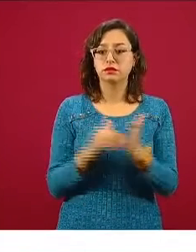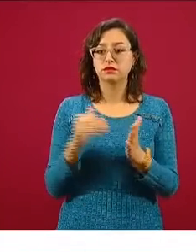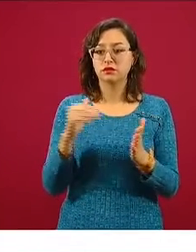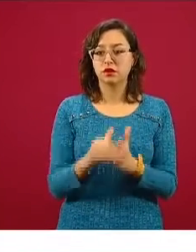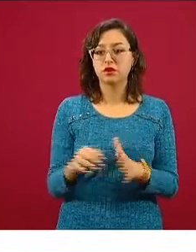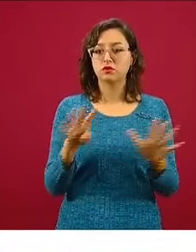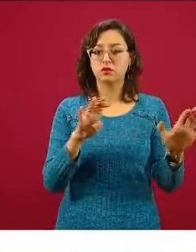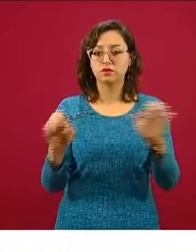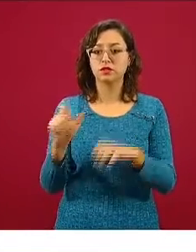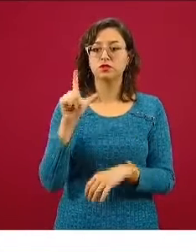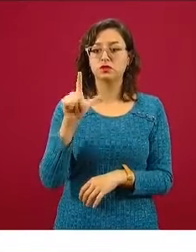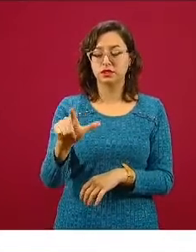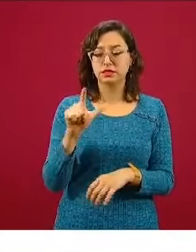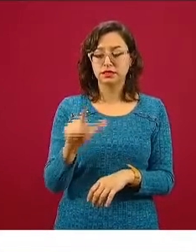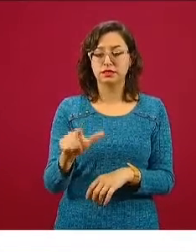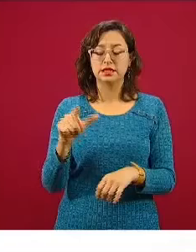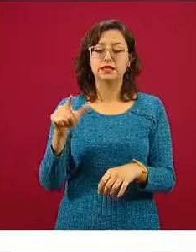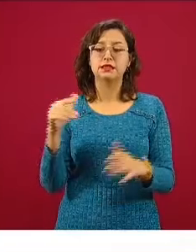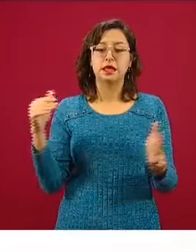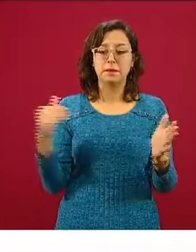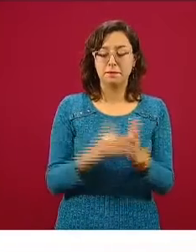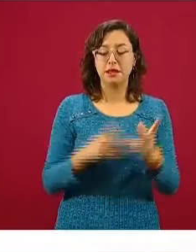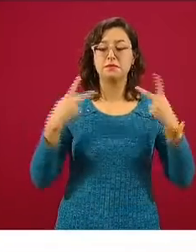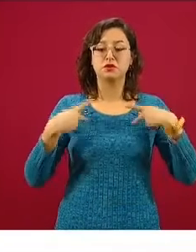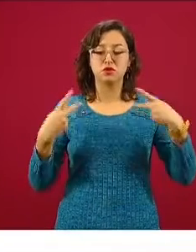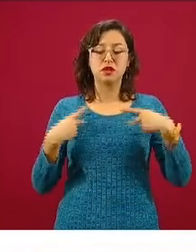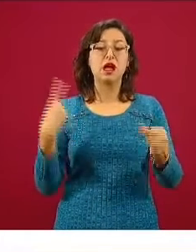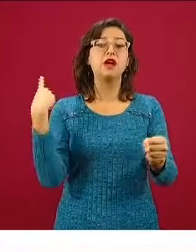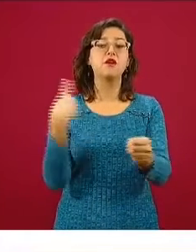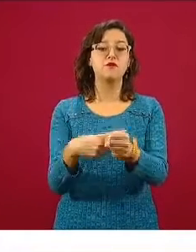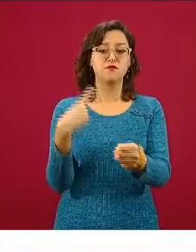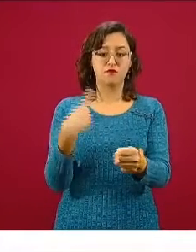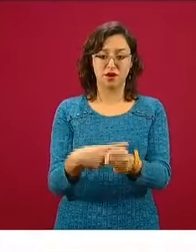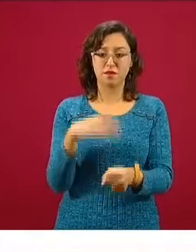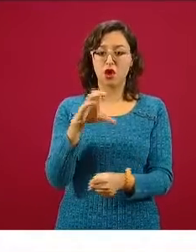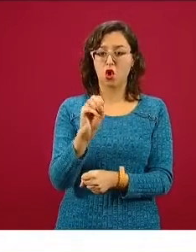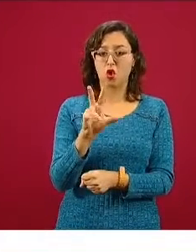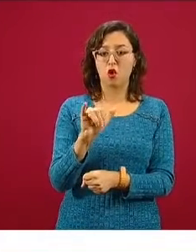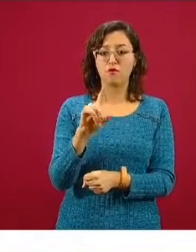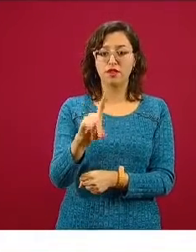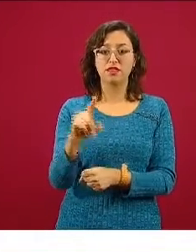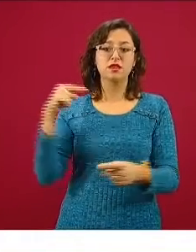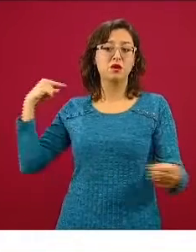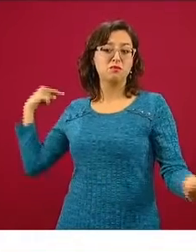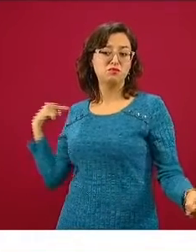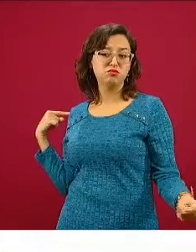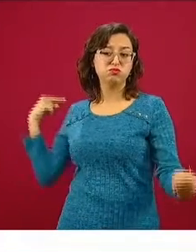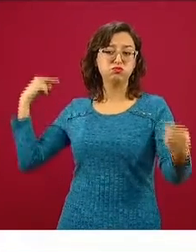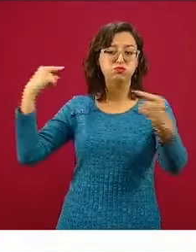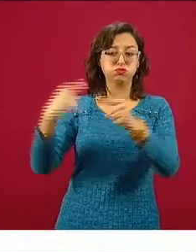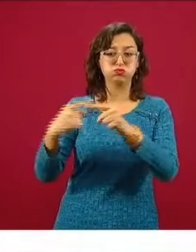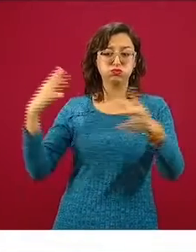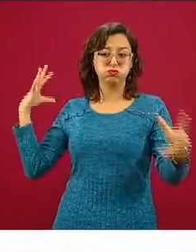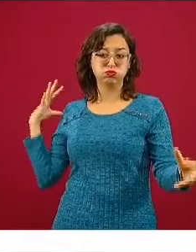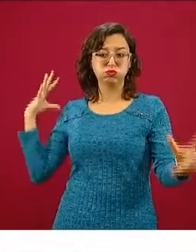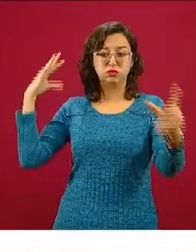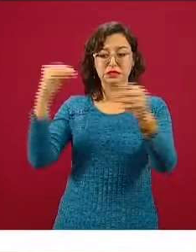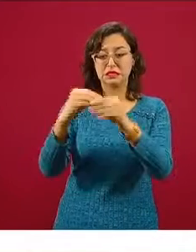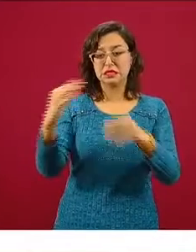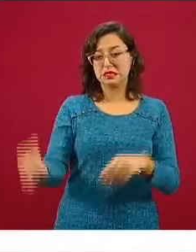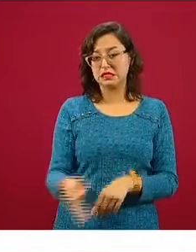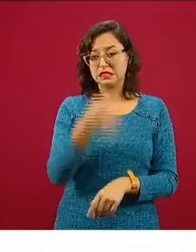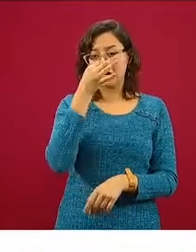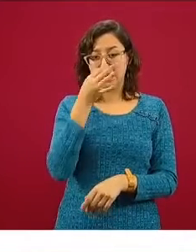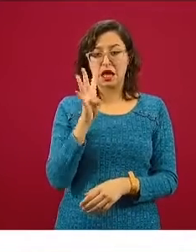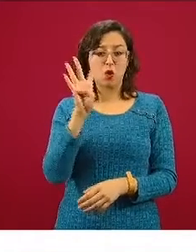3.917.000 casos confirmados, personas que han tenido COVID desde que empezó la pandemia. Estamos casi en 4 millones, y